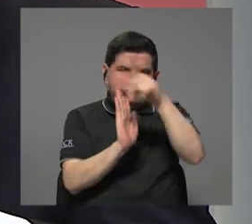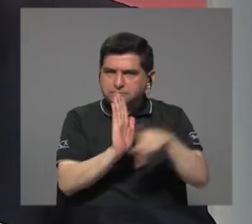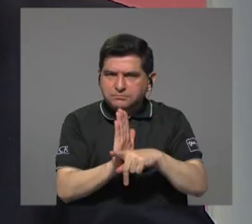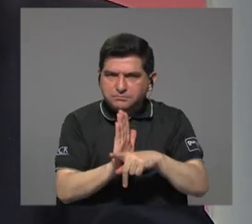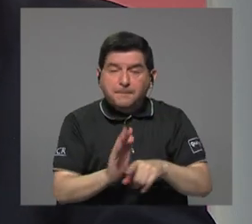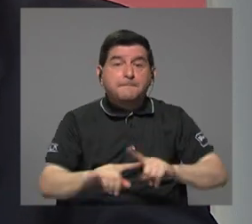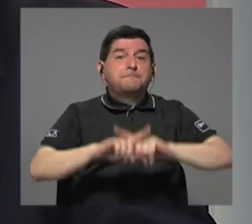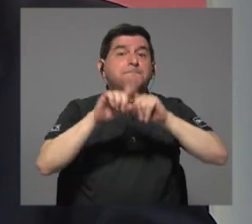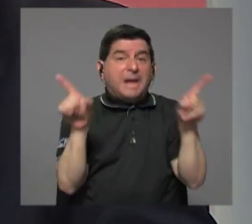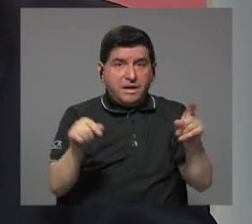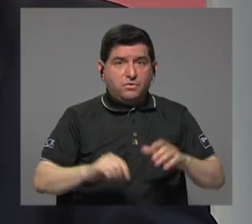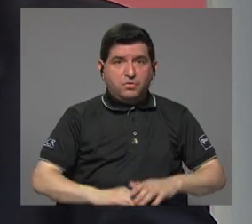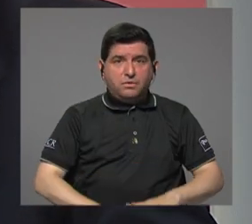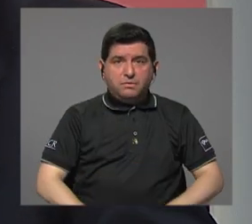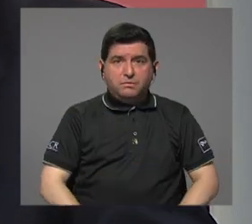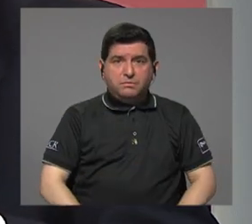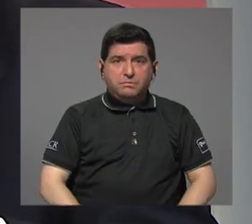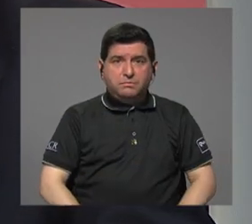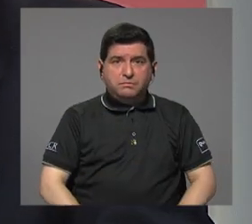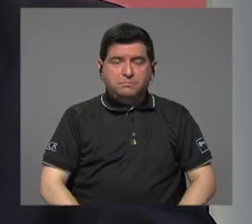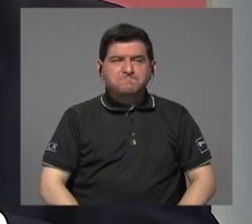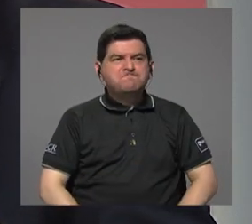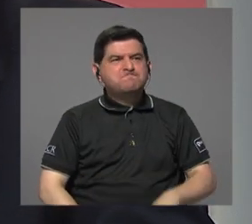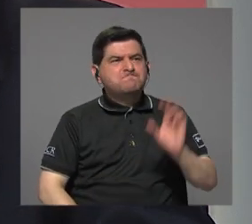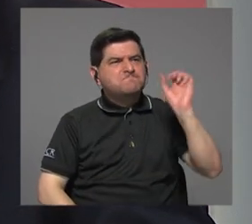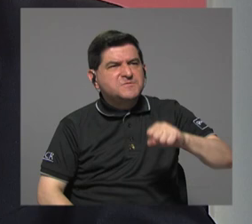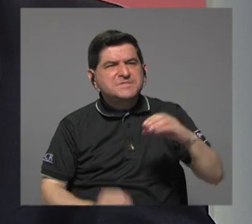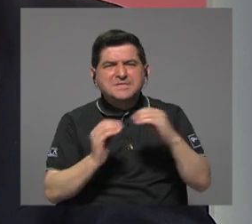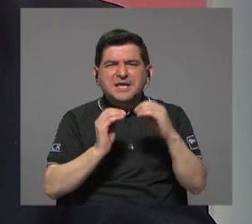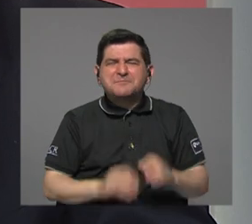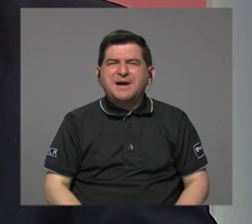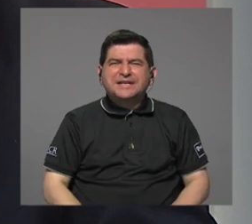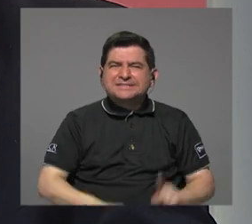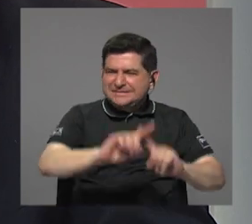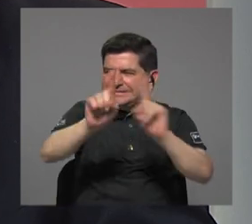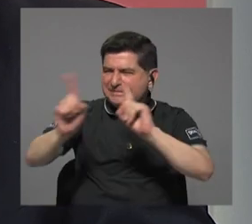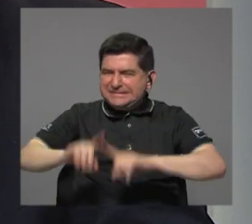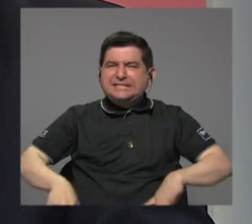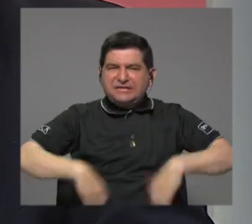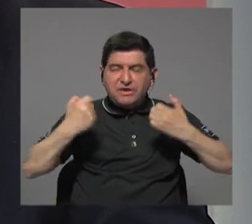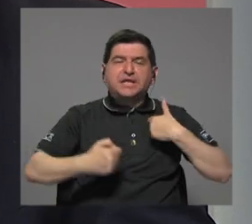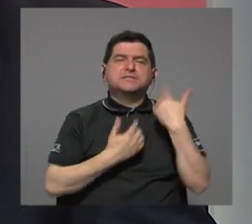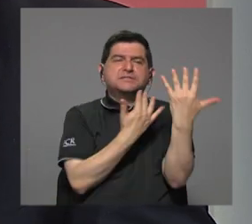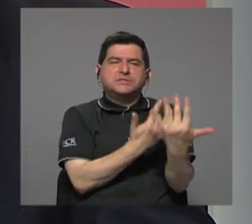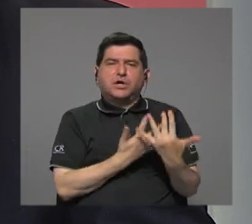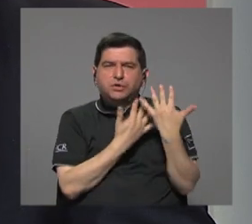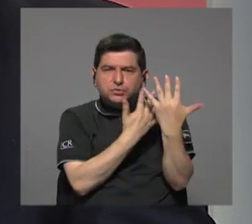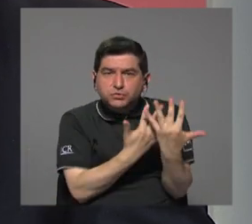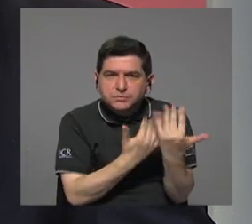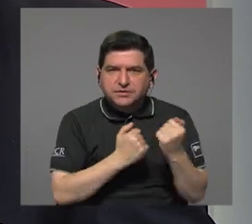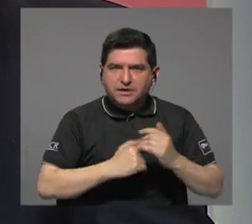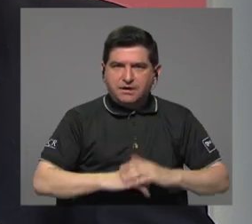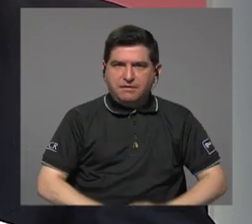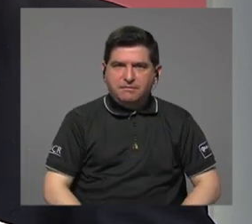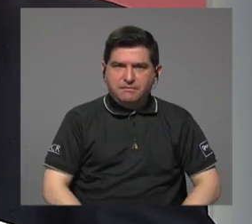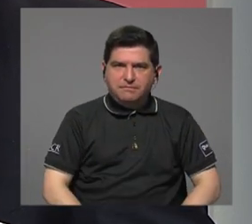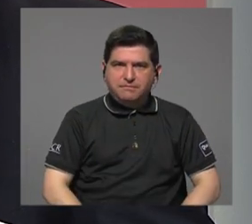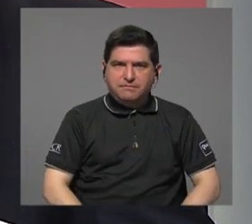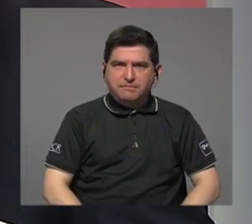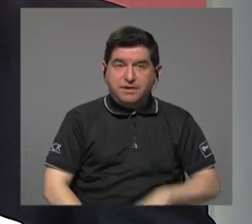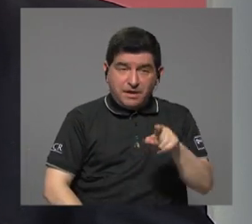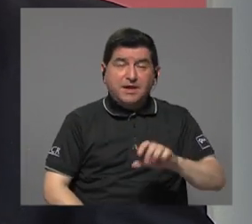pero sí si hay más heterogeneidad y yo esperaría que en esa